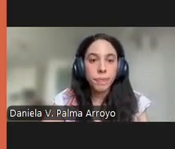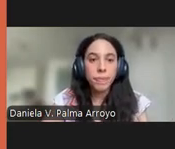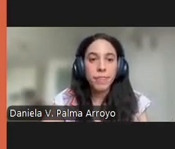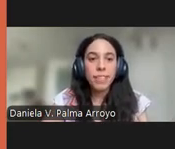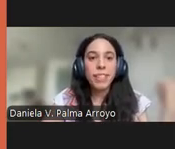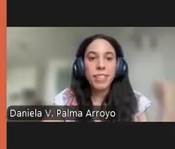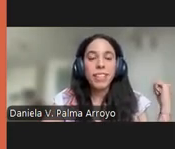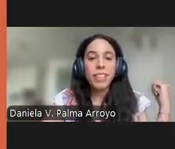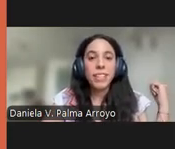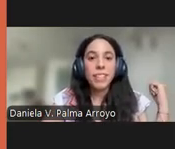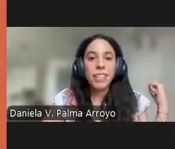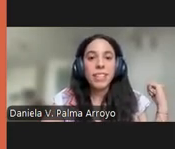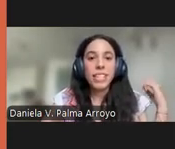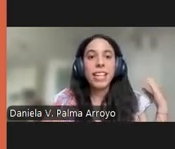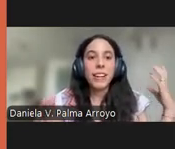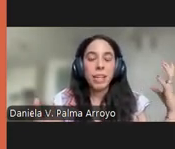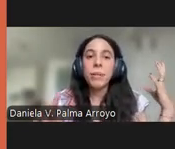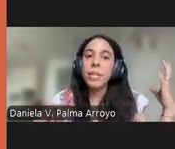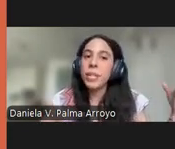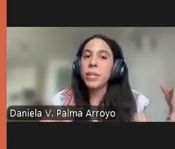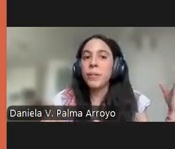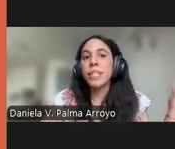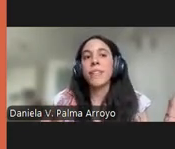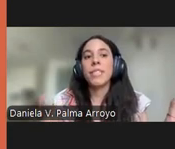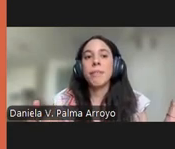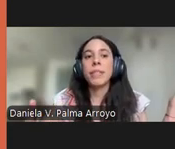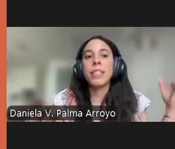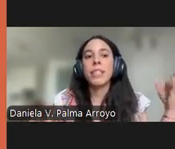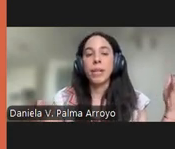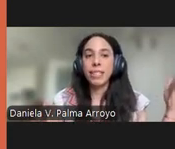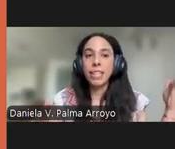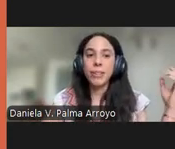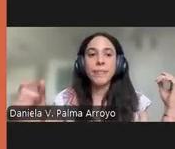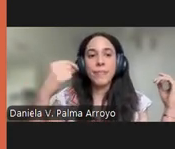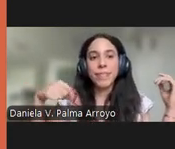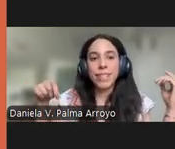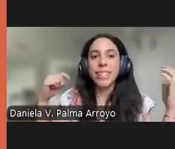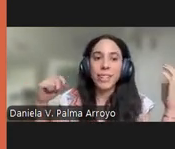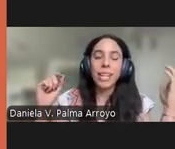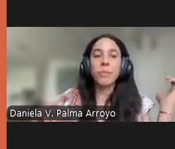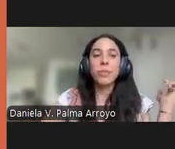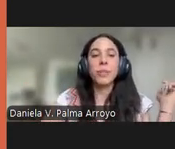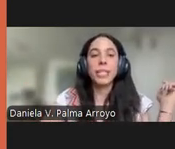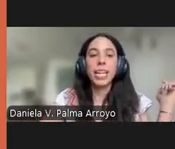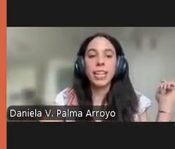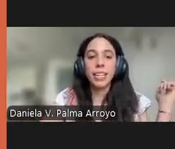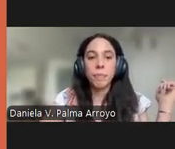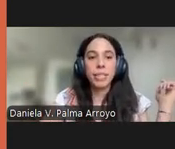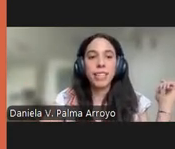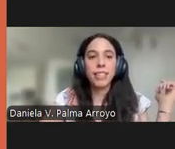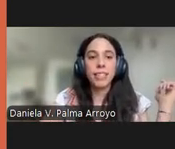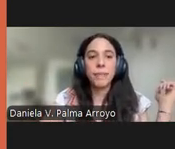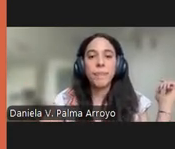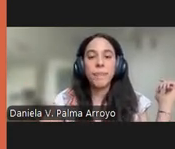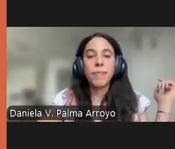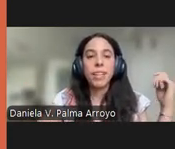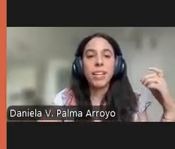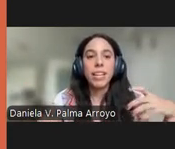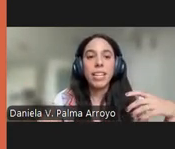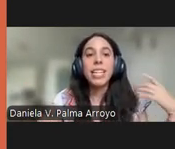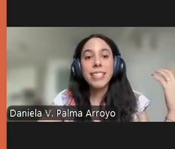injusto. Y le van a poner un icono que se va a llamar lugar 5, con la emoción que